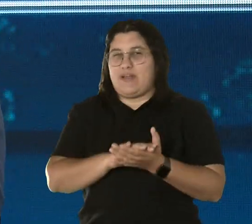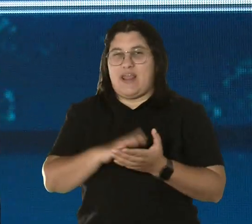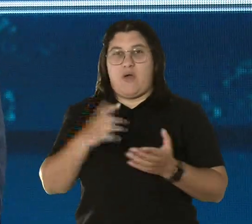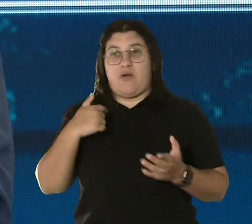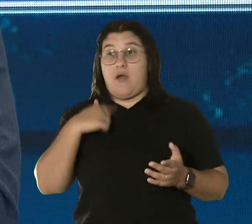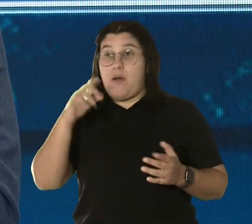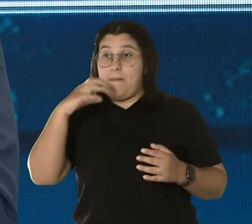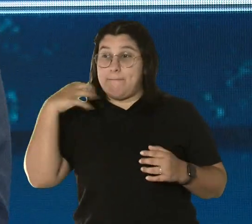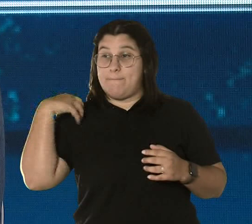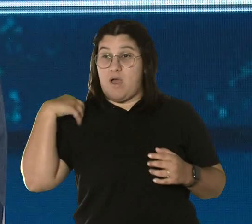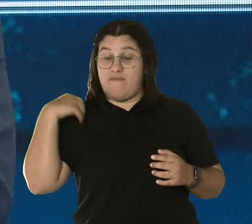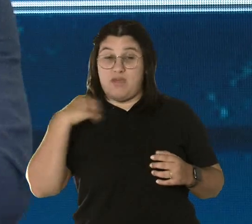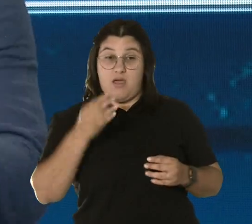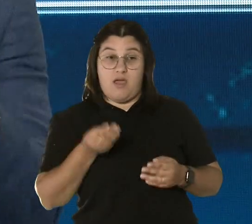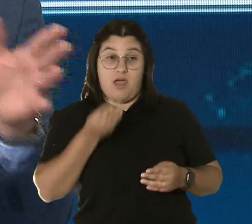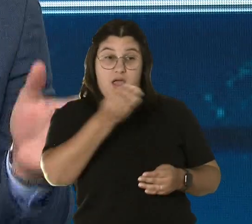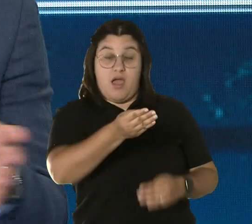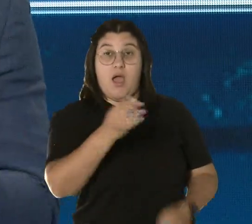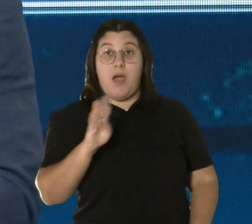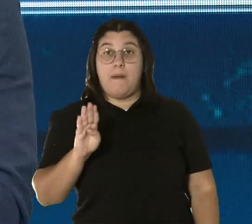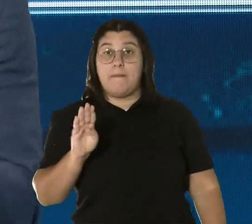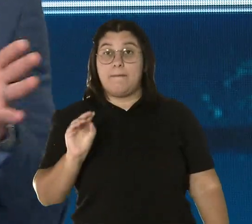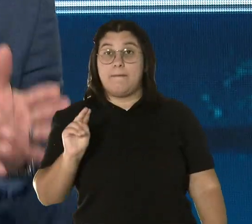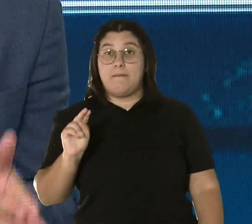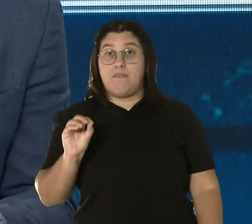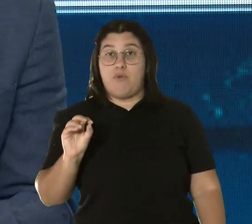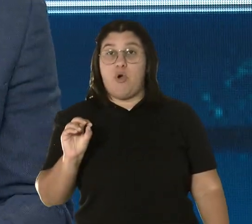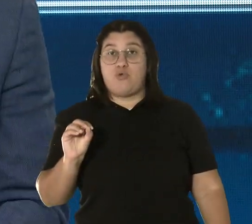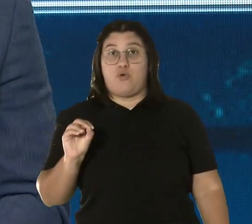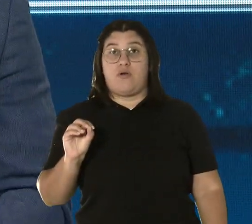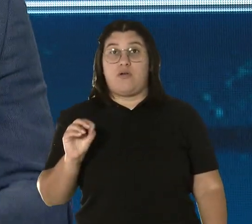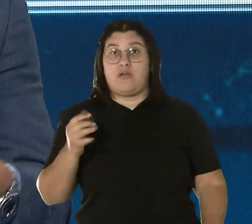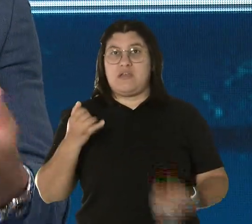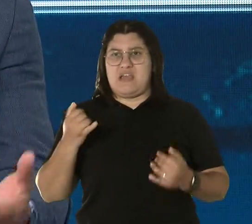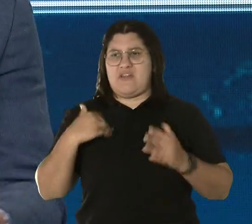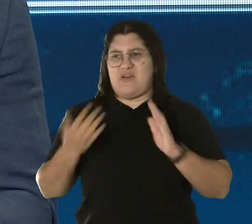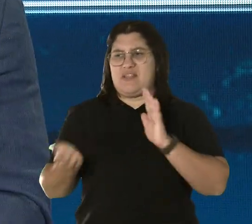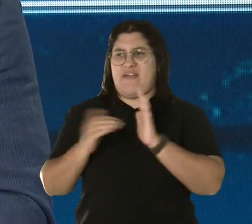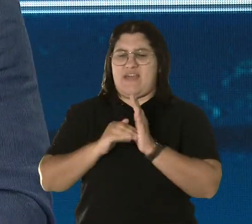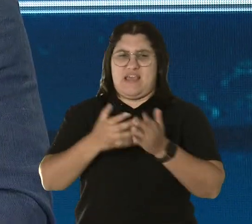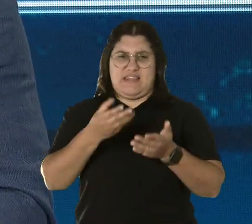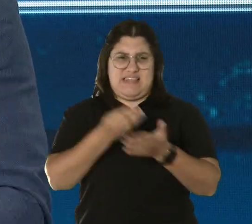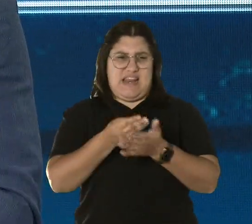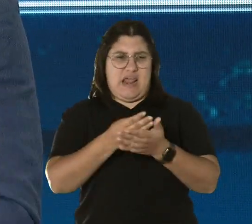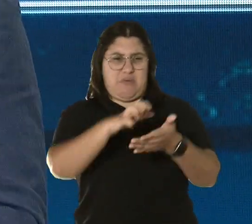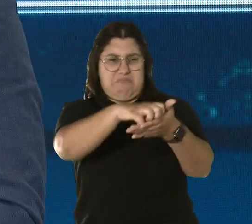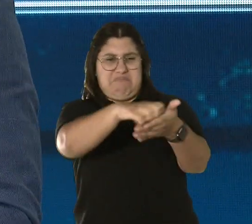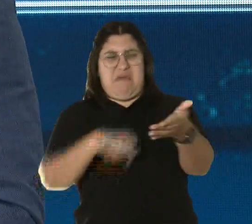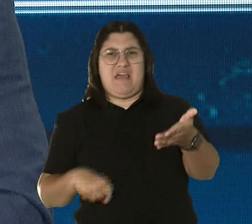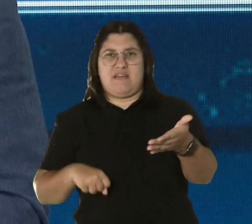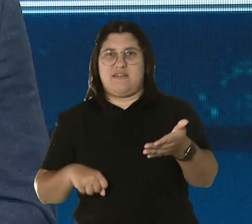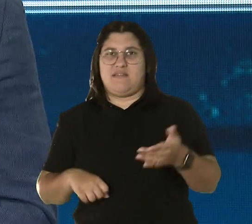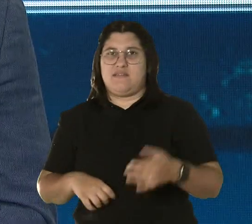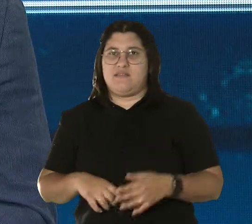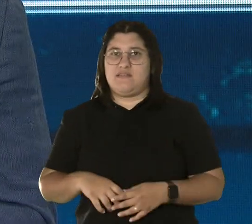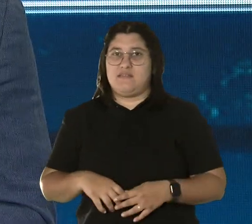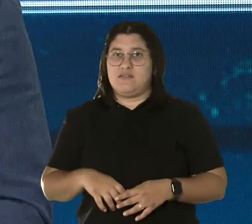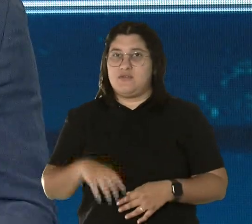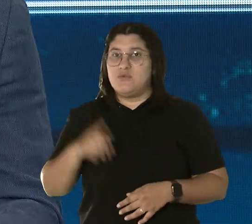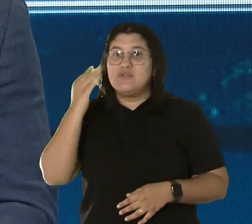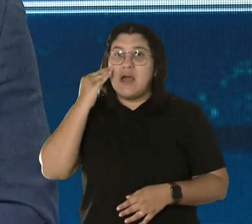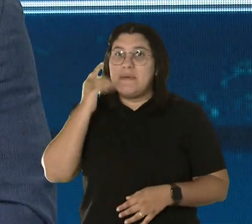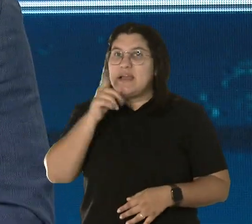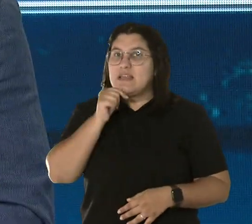haya dado un bono y que ahora esto volvió a la misma reforma laboral del 2017, vaya a quitarle ese dinero. ¿Tú sabes quién? Yo creo que aquí es liable,